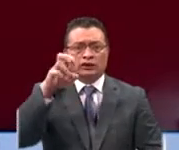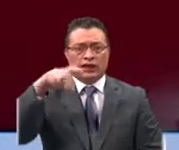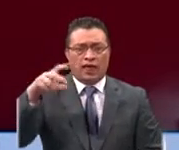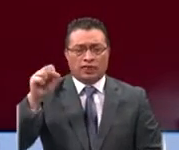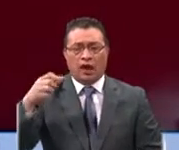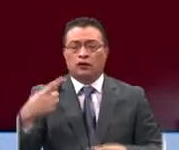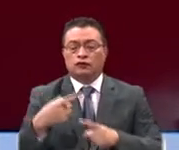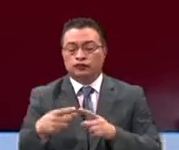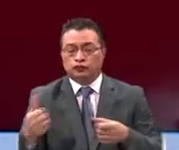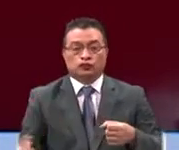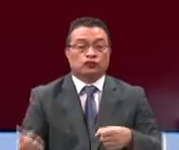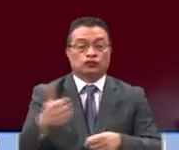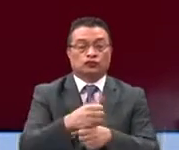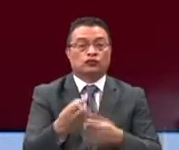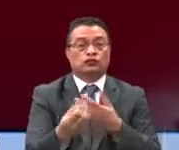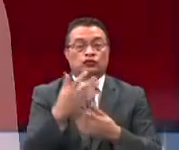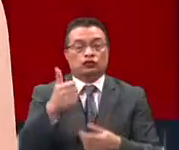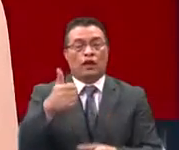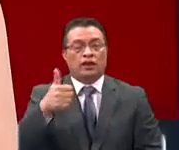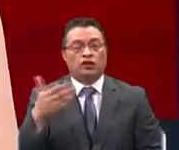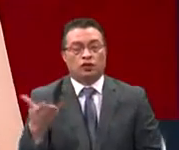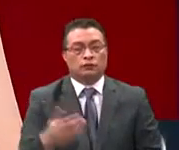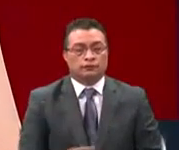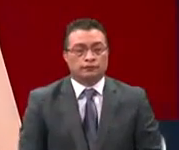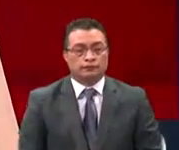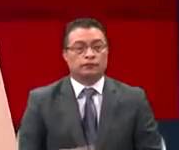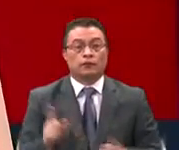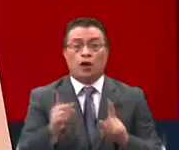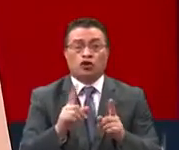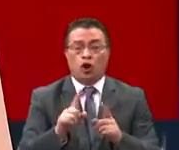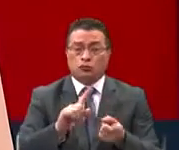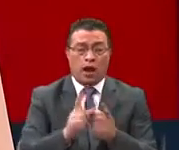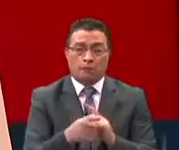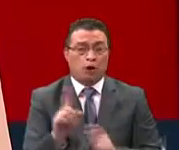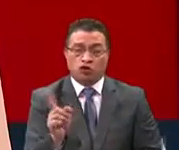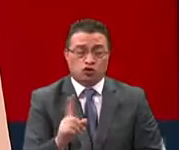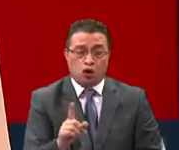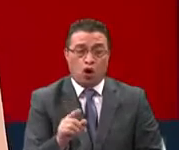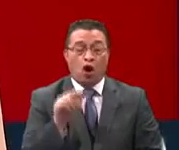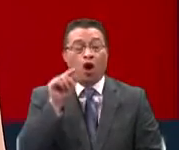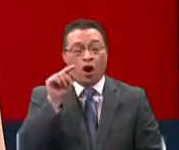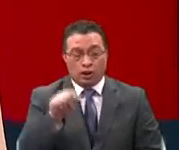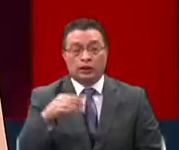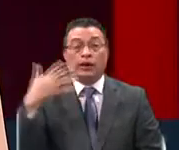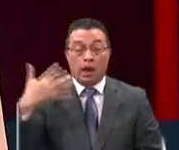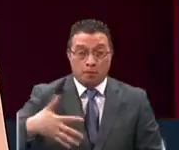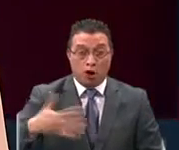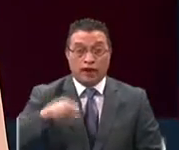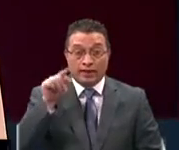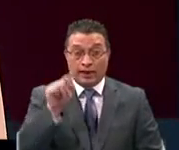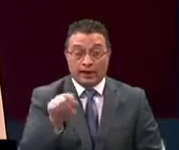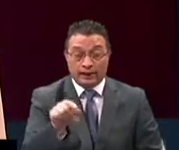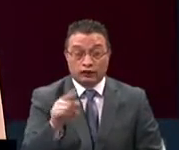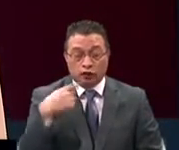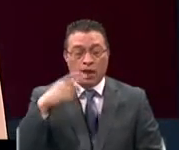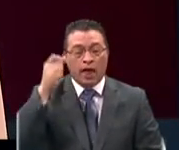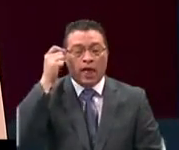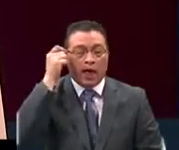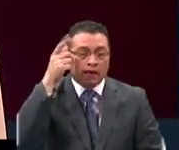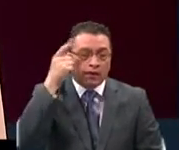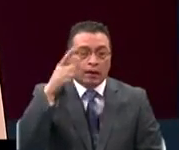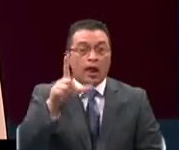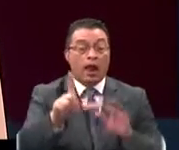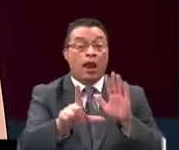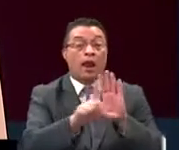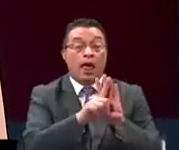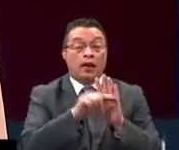partir de las definiciones que entregó hoy día Patricio Bustos. No, no hay un cambio. Lo que ocurre es que lo importante en esto es entender que la